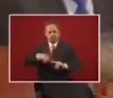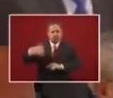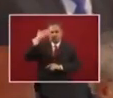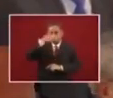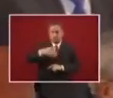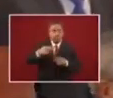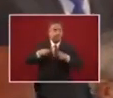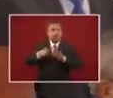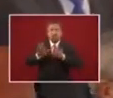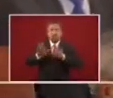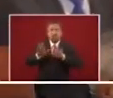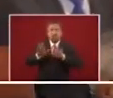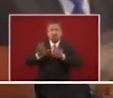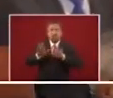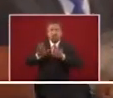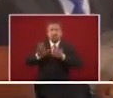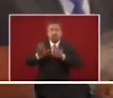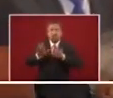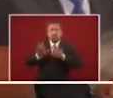luego la gente.